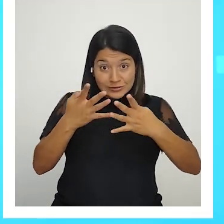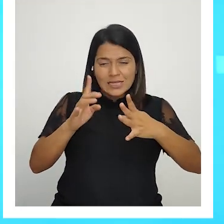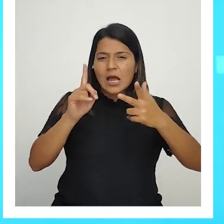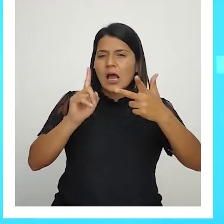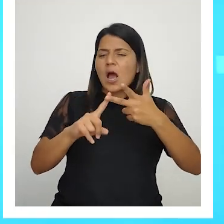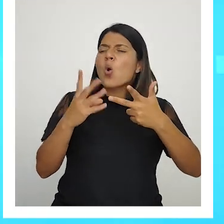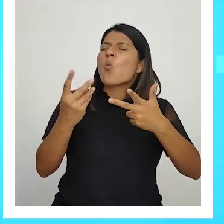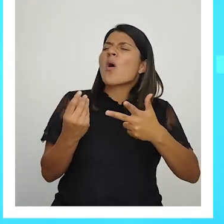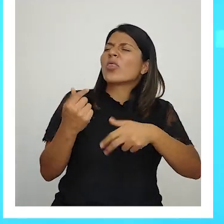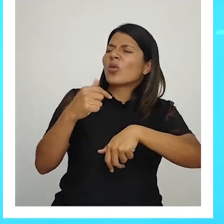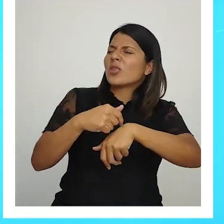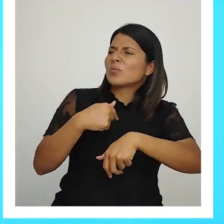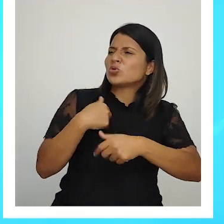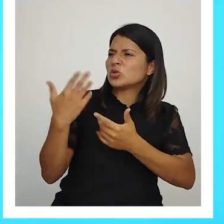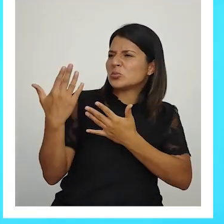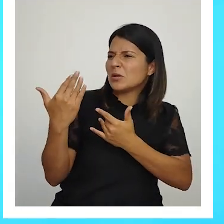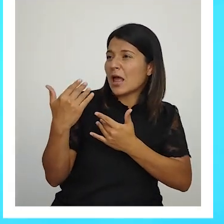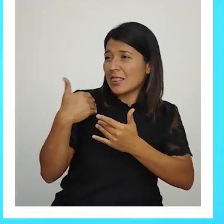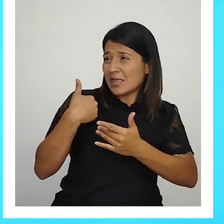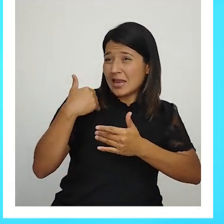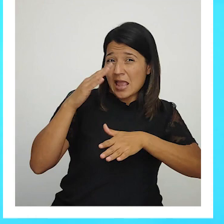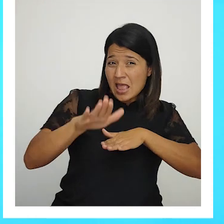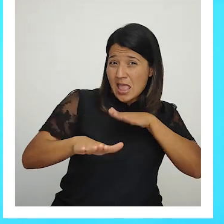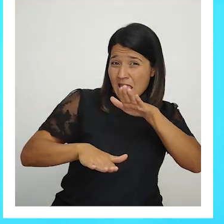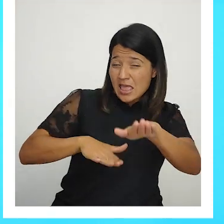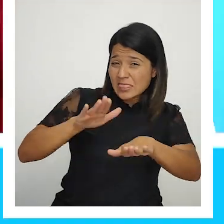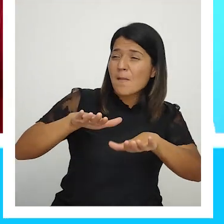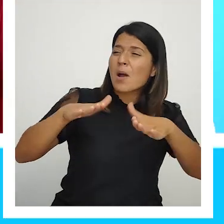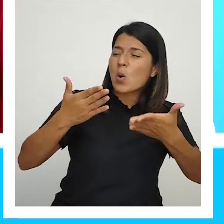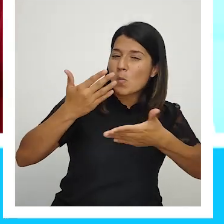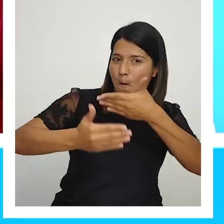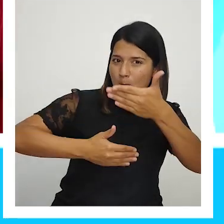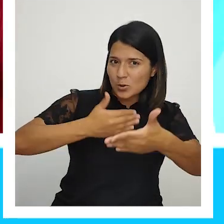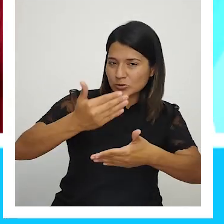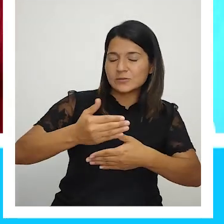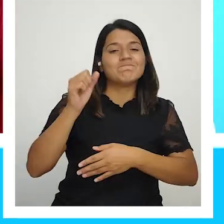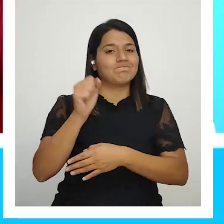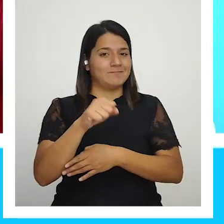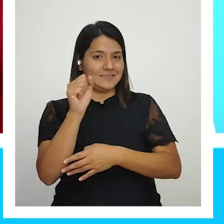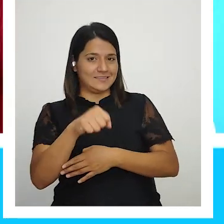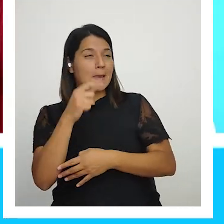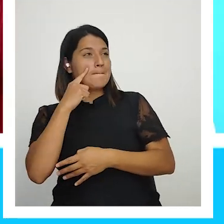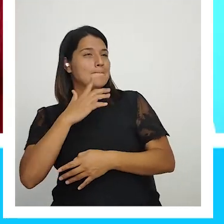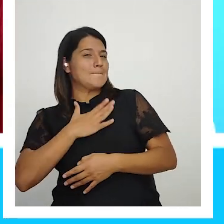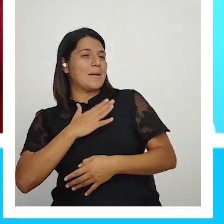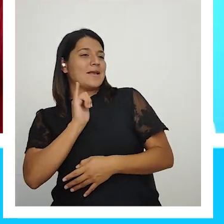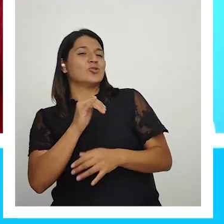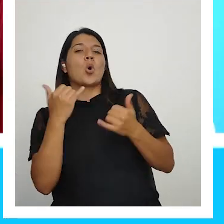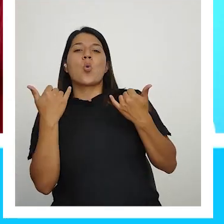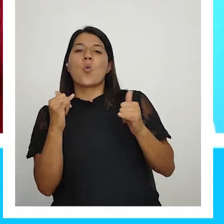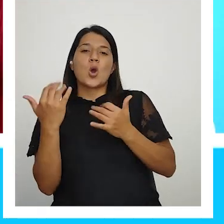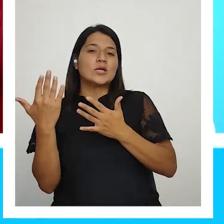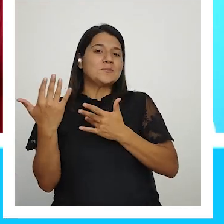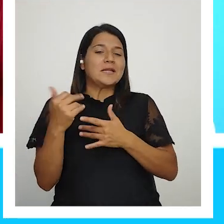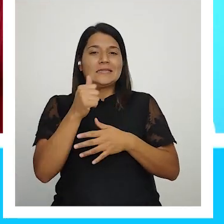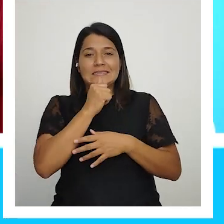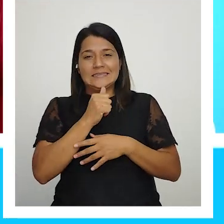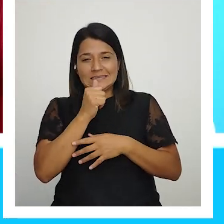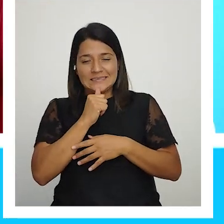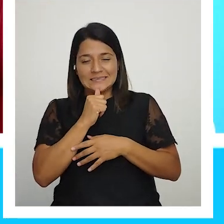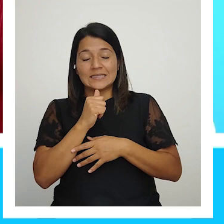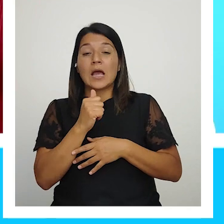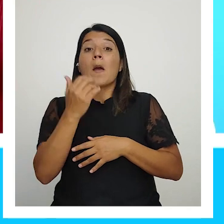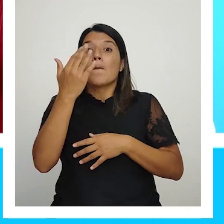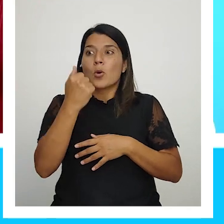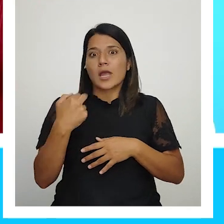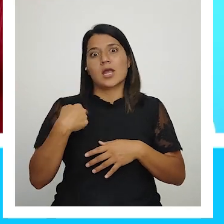aceptaron o no? ¿Hay etapas también en el proceso? Así es. Yo siempre digo que esto es un juego de espera y de perseverancia. Es mucho el trabajo